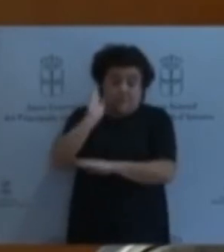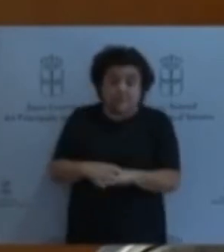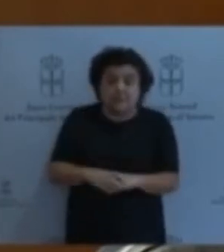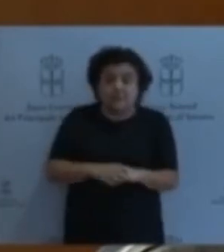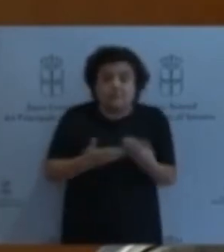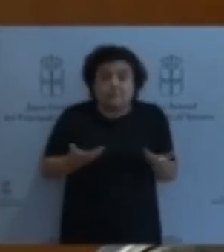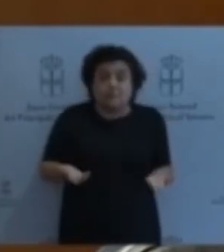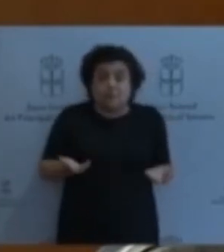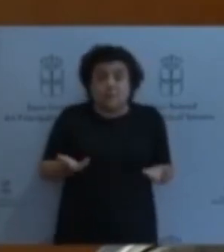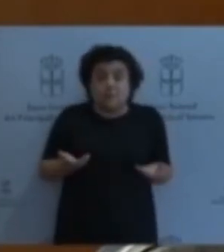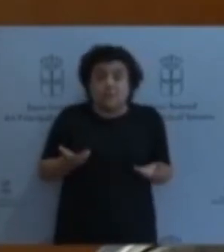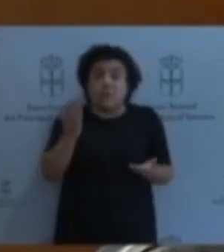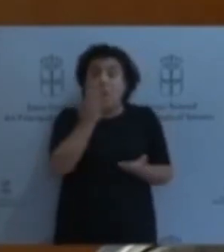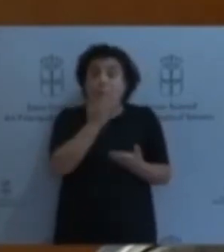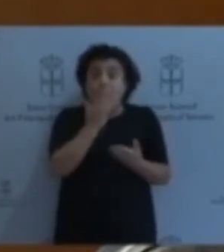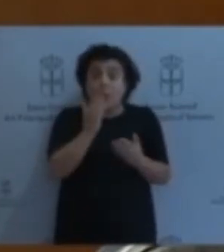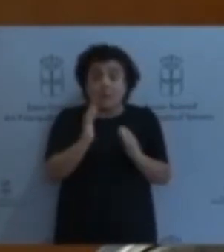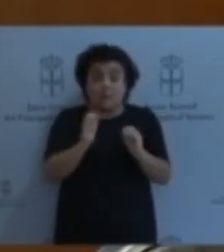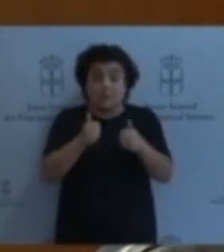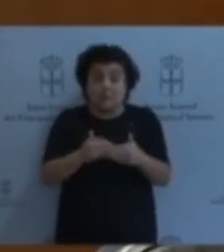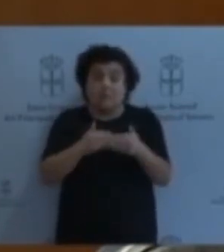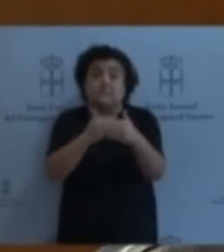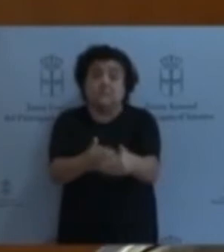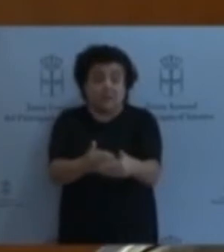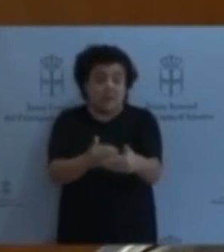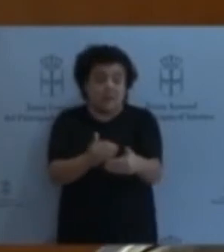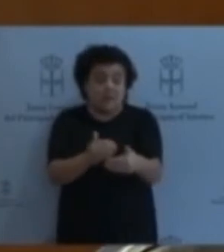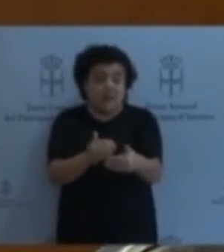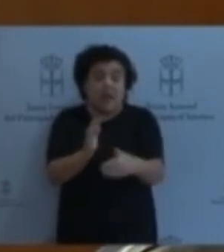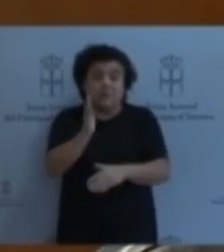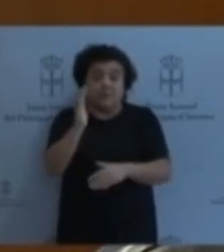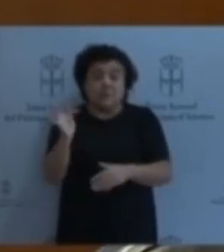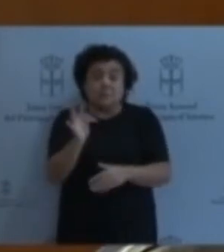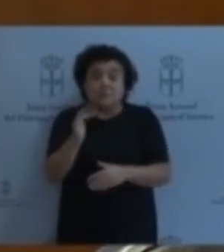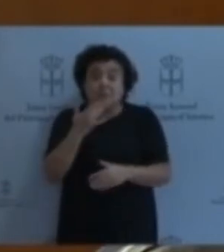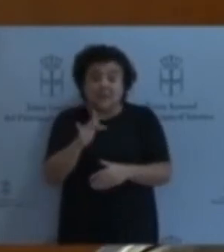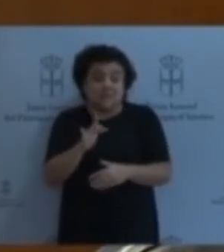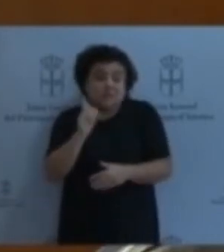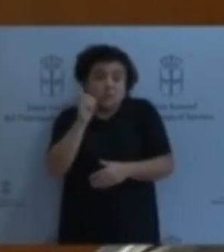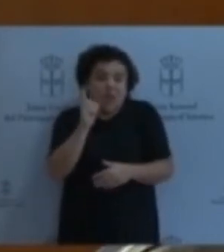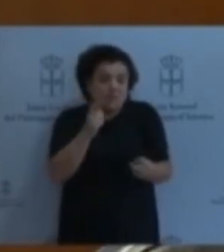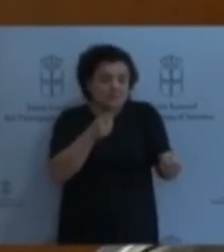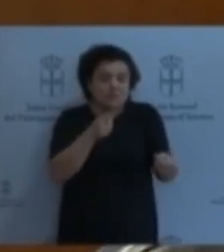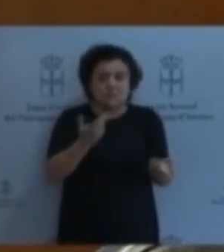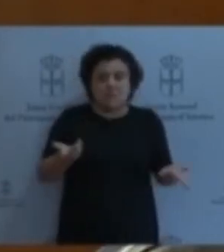propios profesores, solo usted y el mantenimiento de su imagen. ¿Cómo es posible que Asturias, con lo que presumió